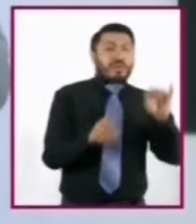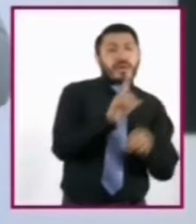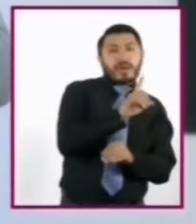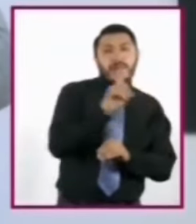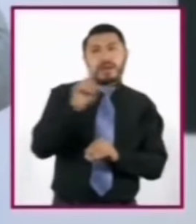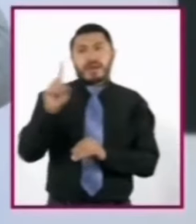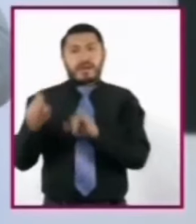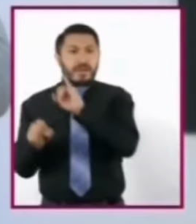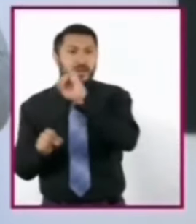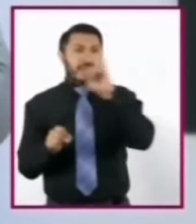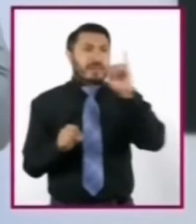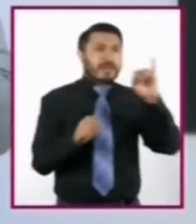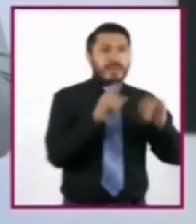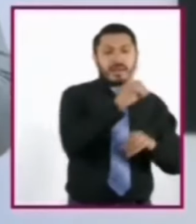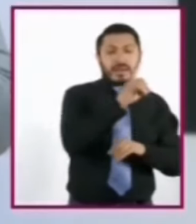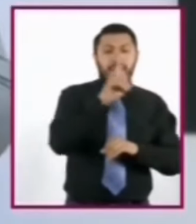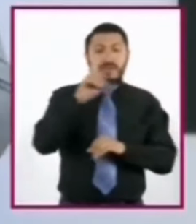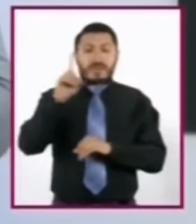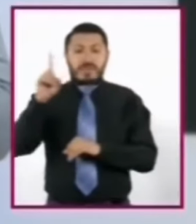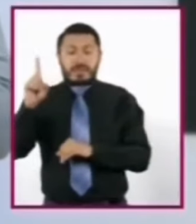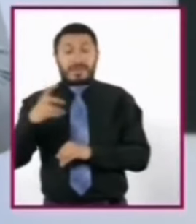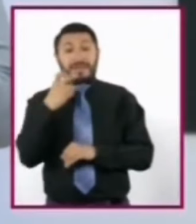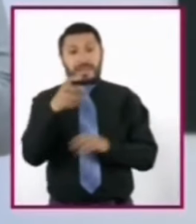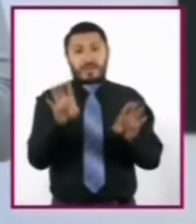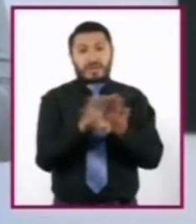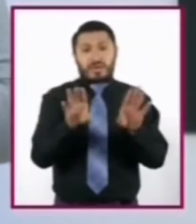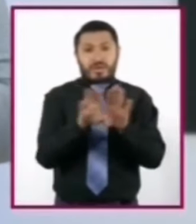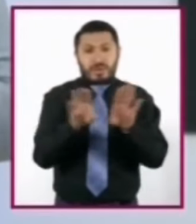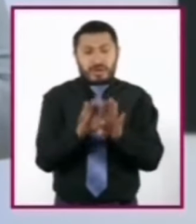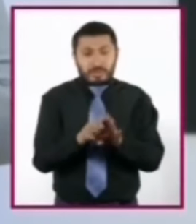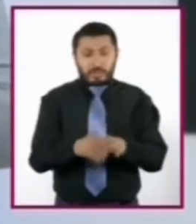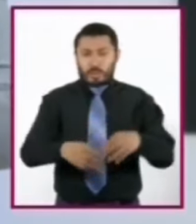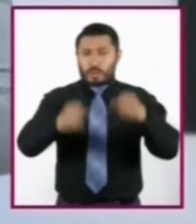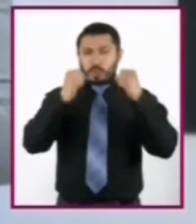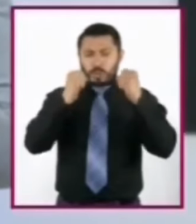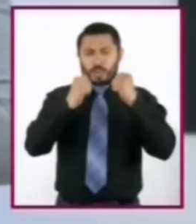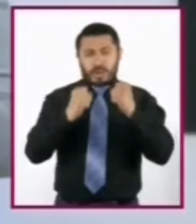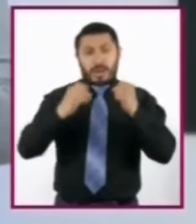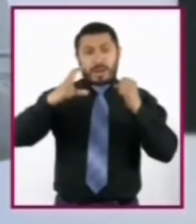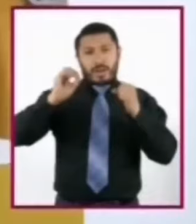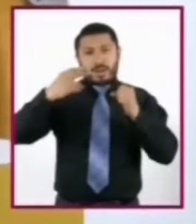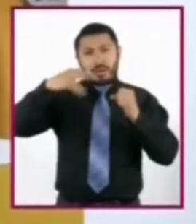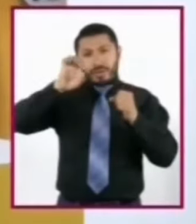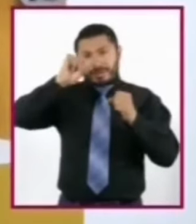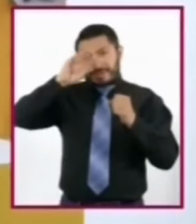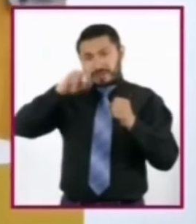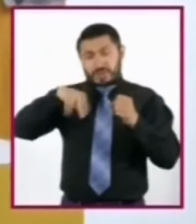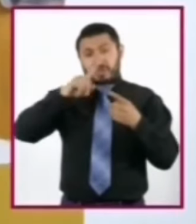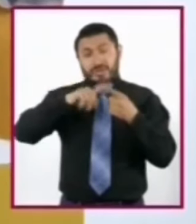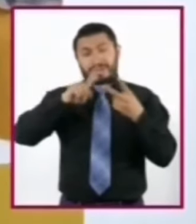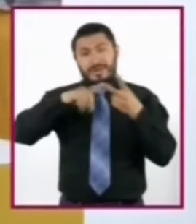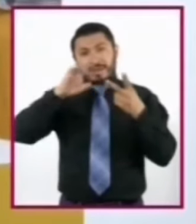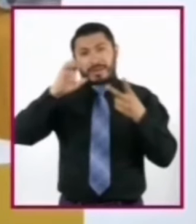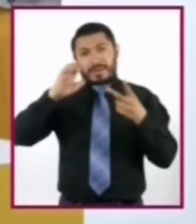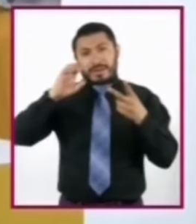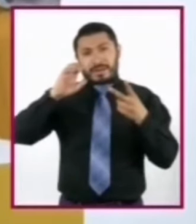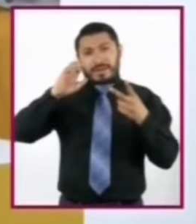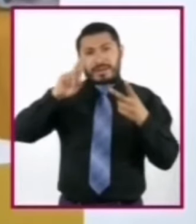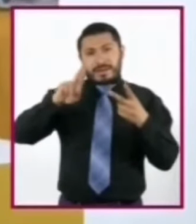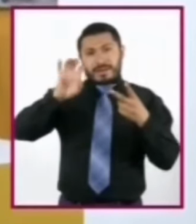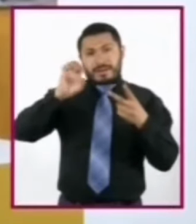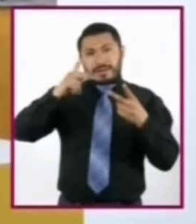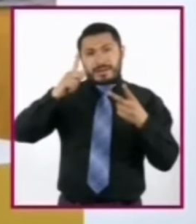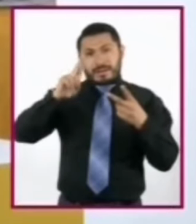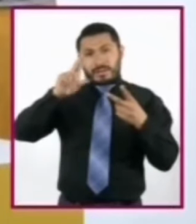derecha, resultado de la interacción entre las fuerzas de cohesión y repulsión. Entonces, como